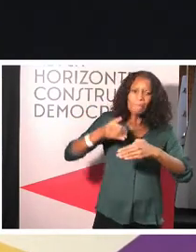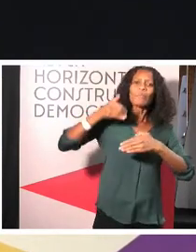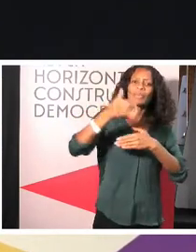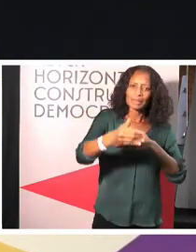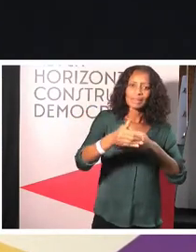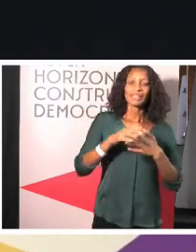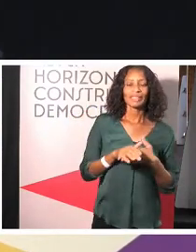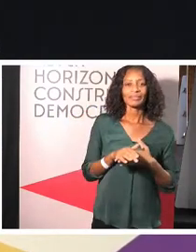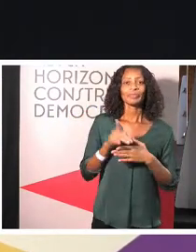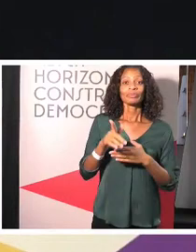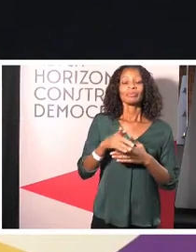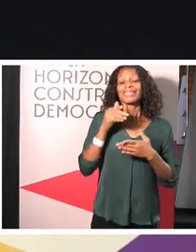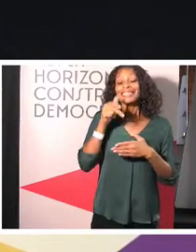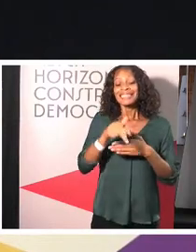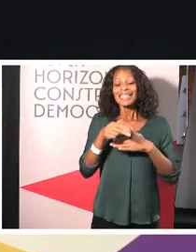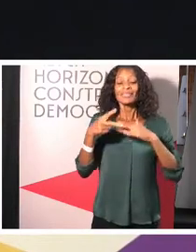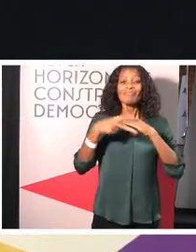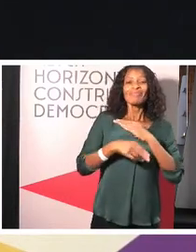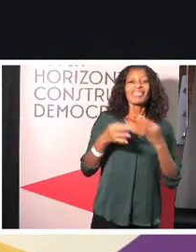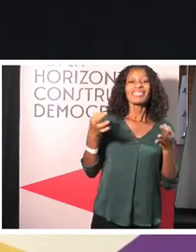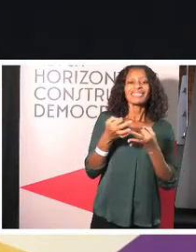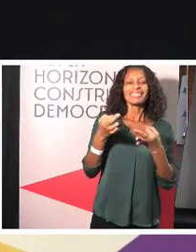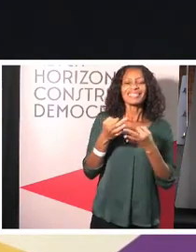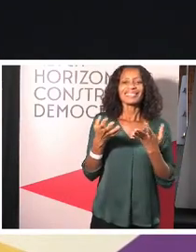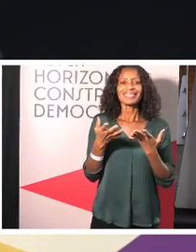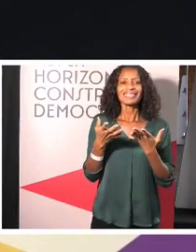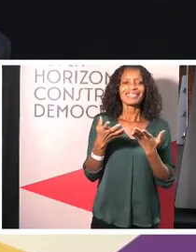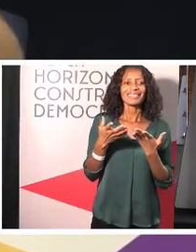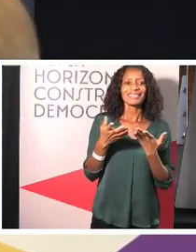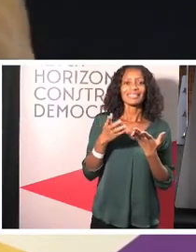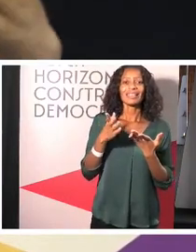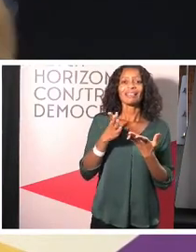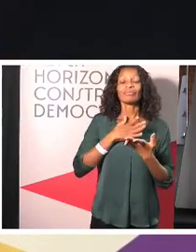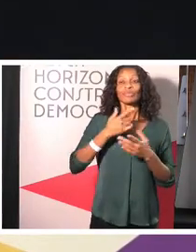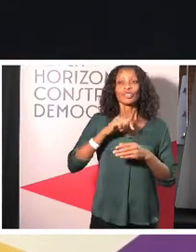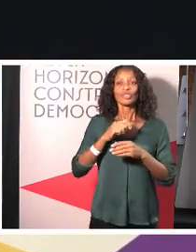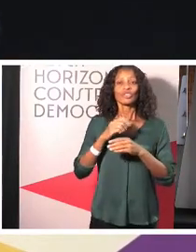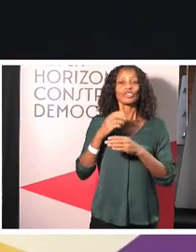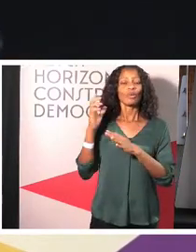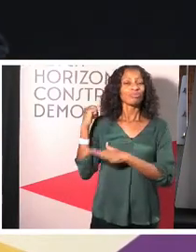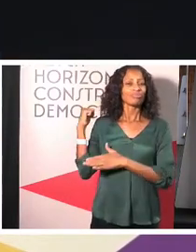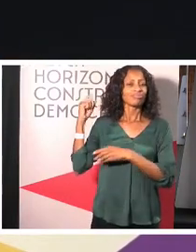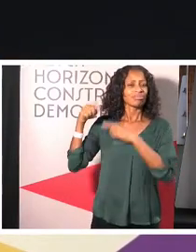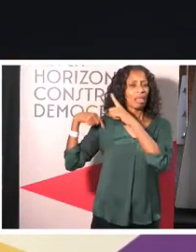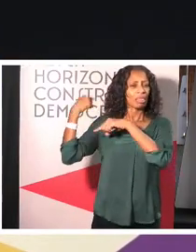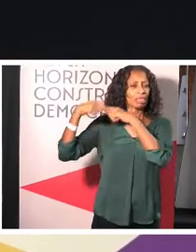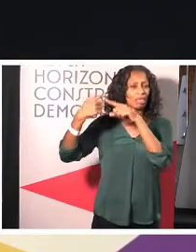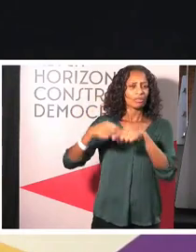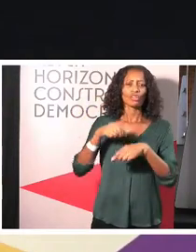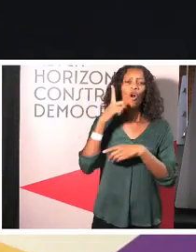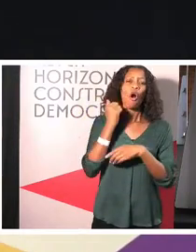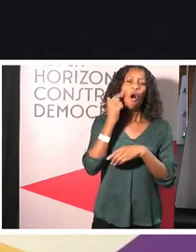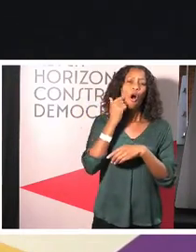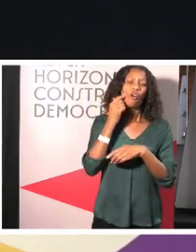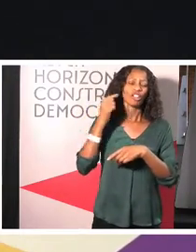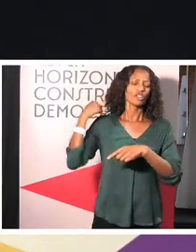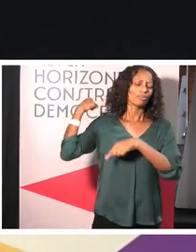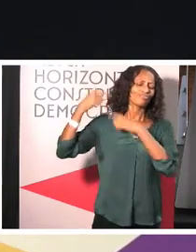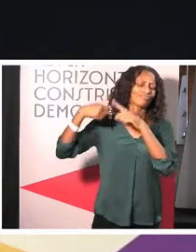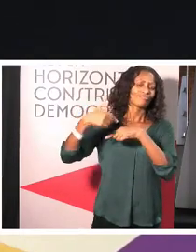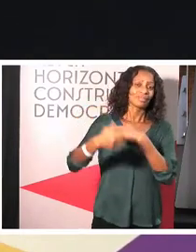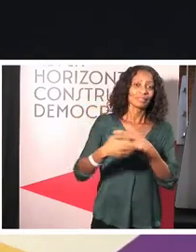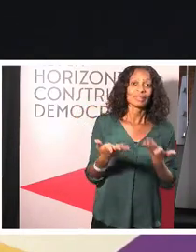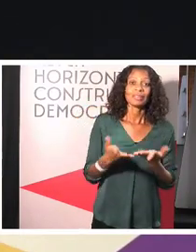a determinadas herencias políticas e institucionales en los partidos en general, nos impide hablar